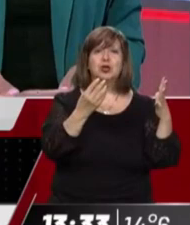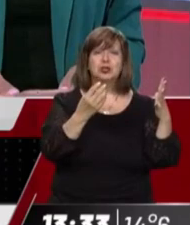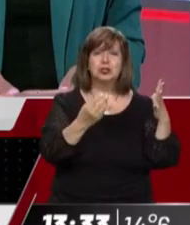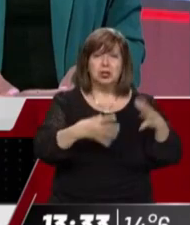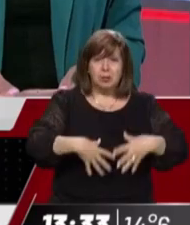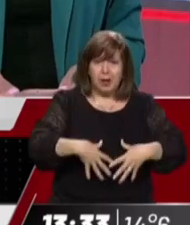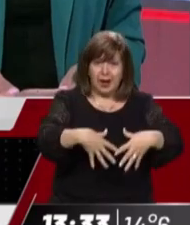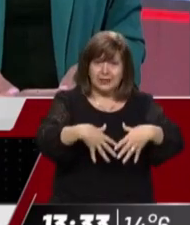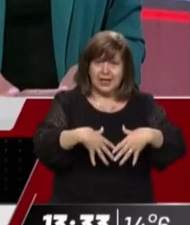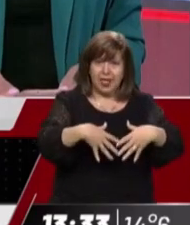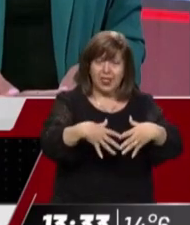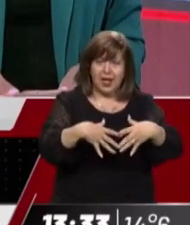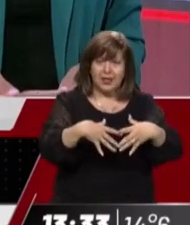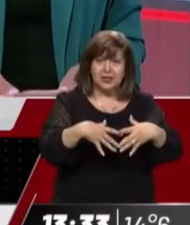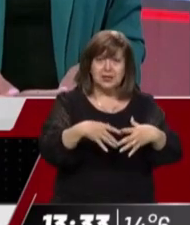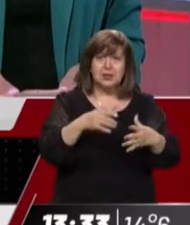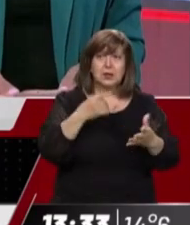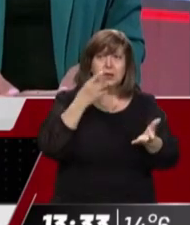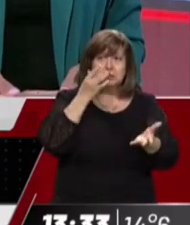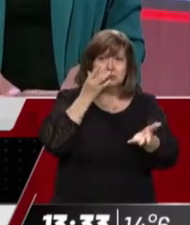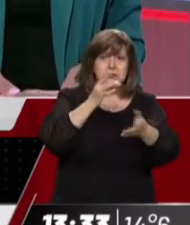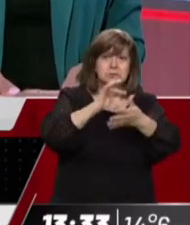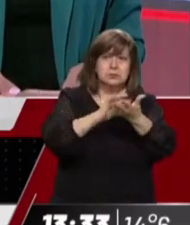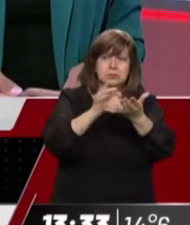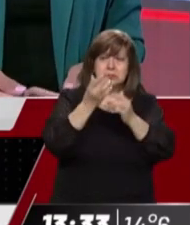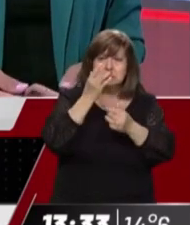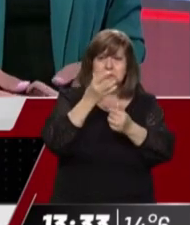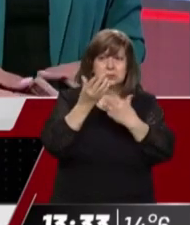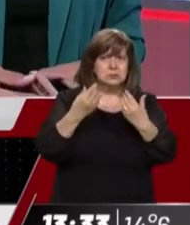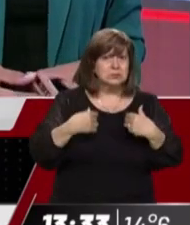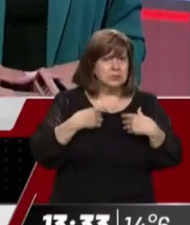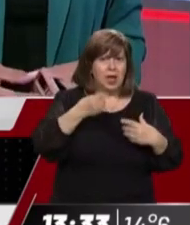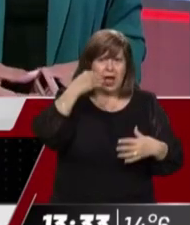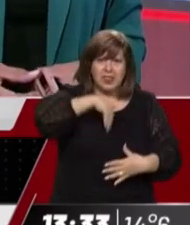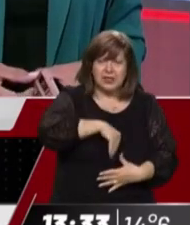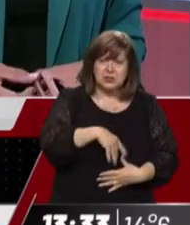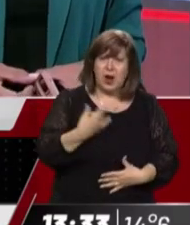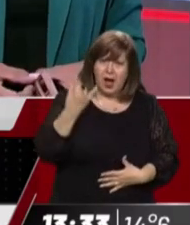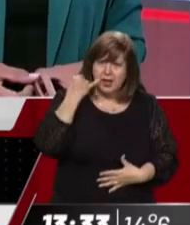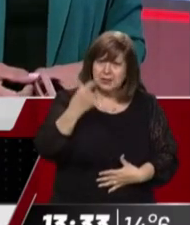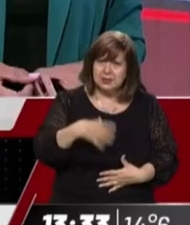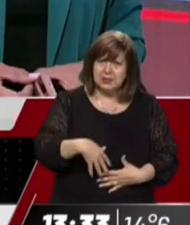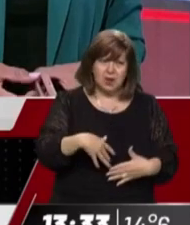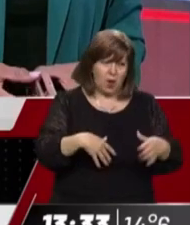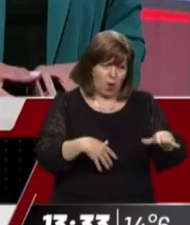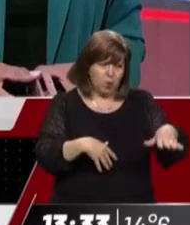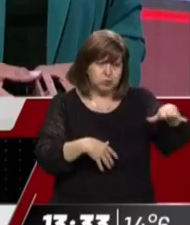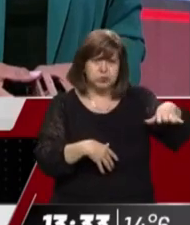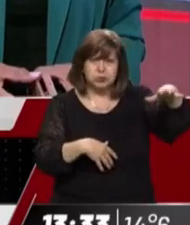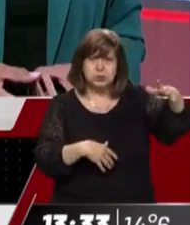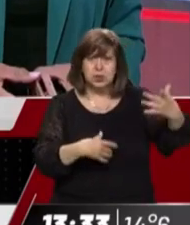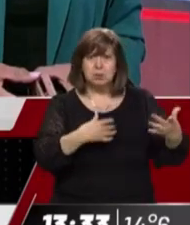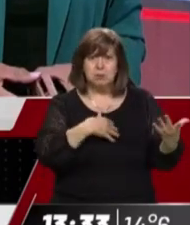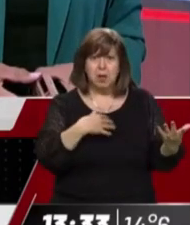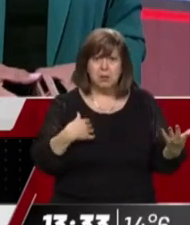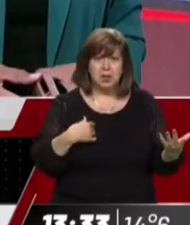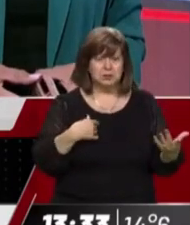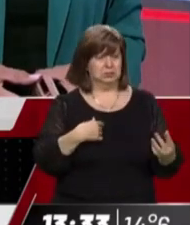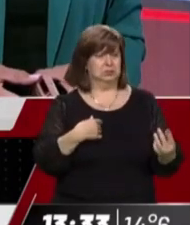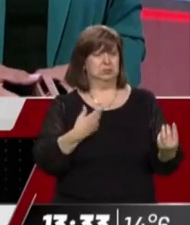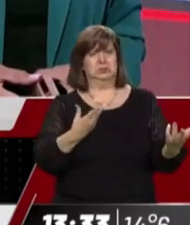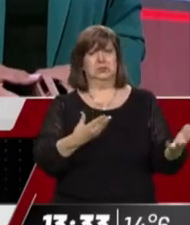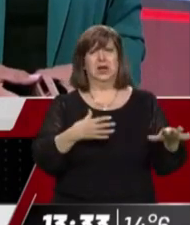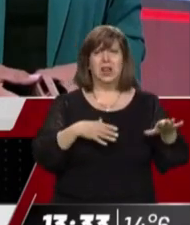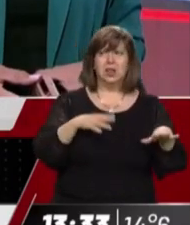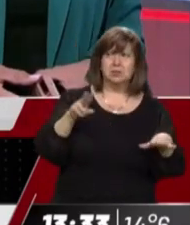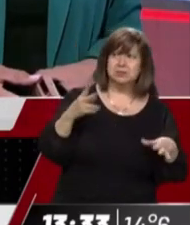tuvo esos niños han tenido durante sus primeros años de vida también que convivir con esta mamá atravesando